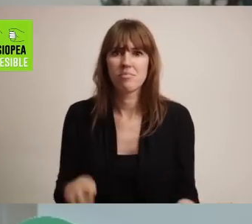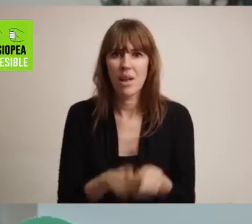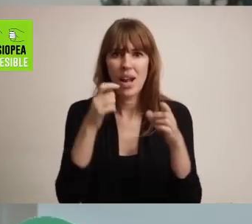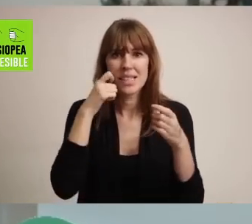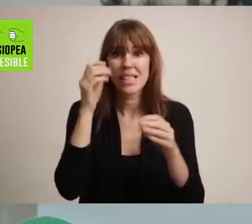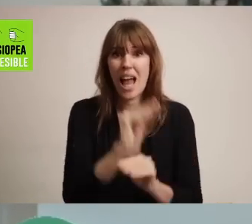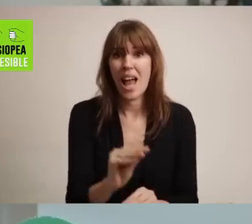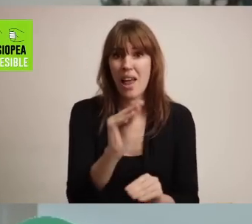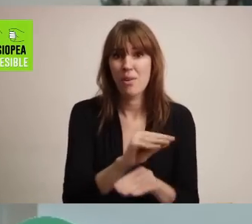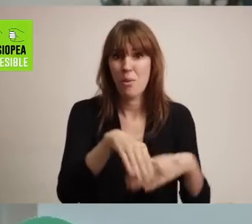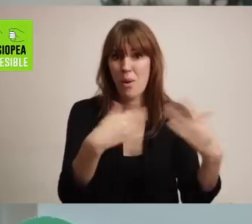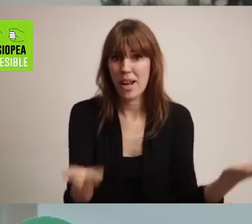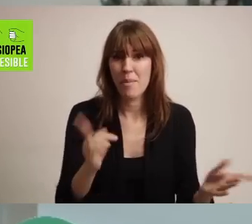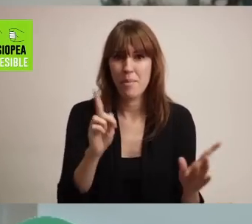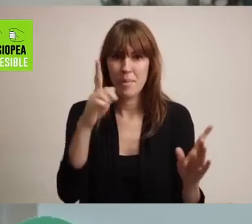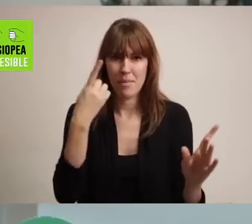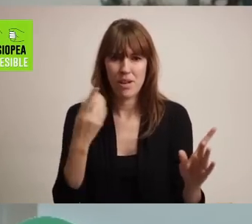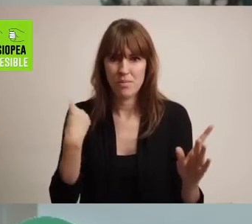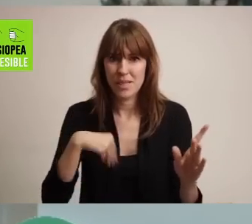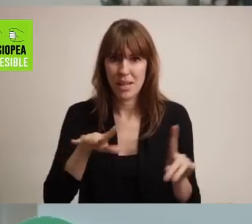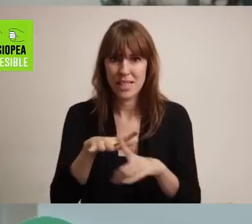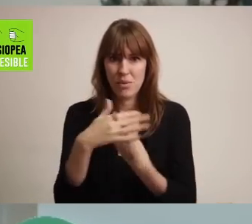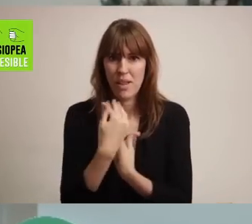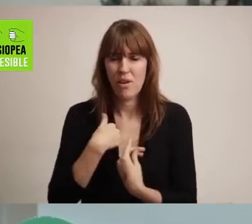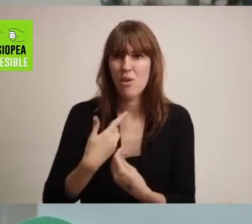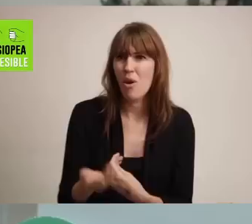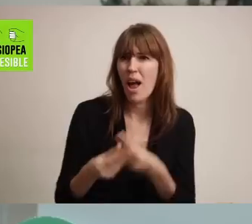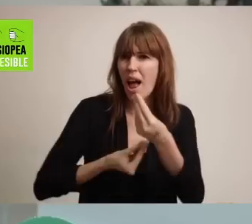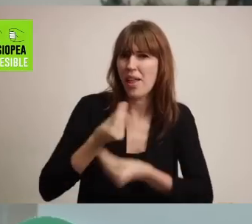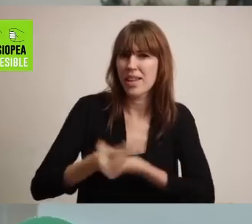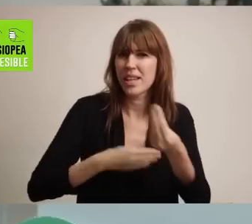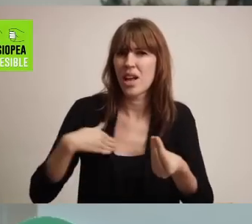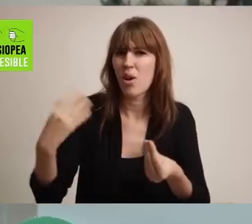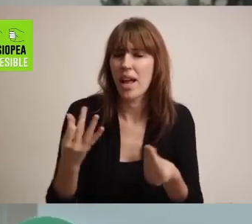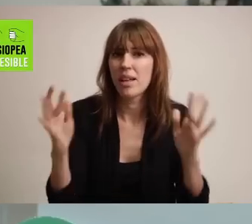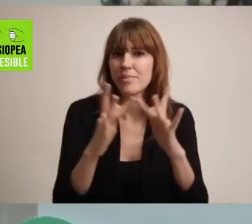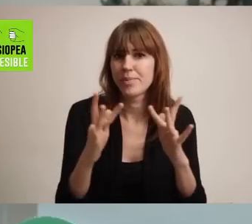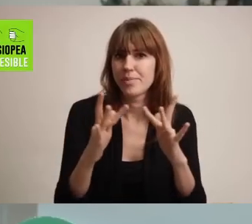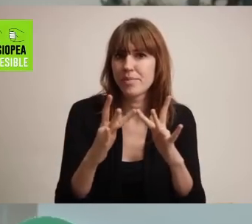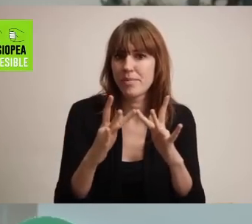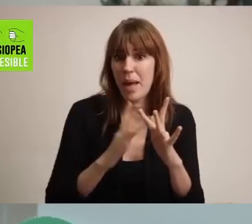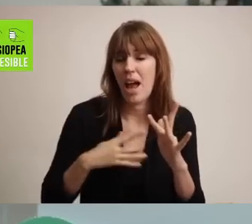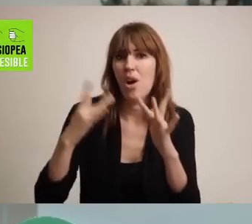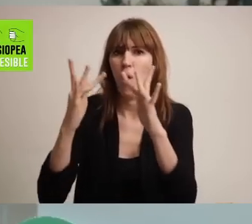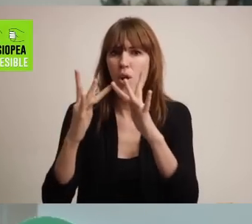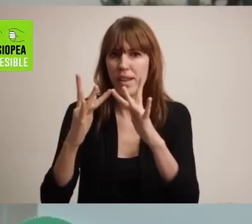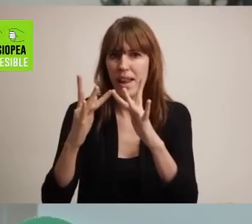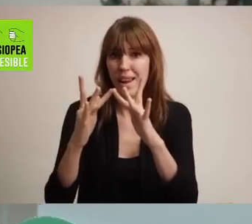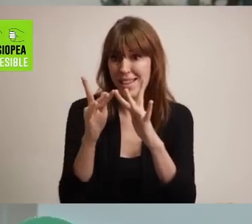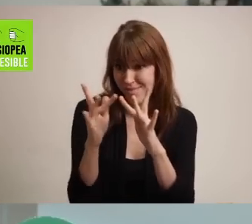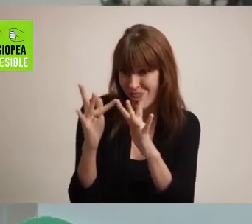sanación es estar en sintonía con lo que queremos hacer. Es decir, con lo que queremos conectar, que es con